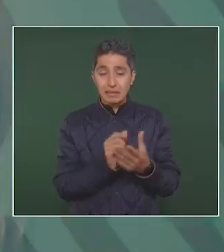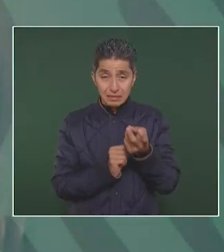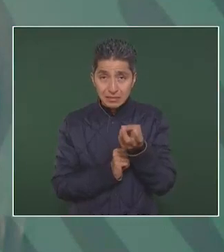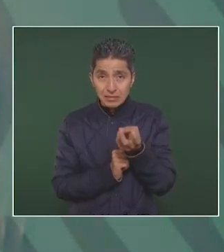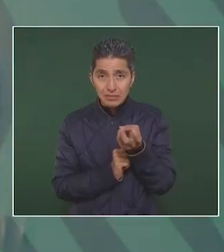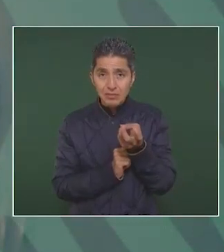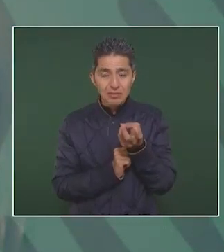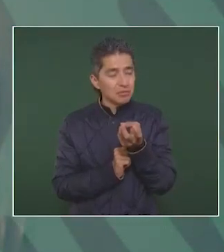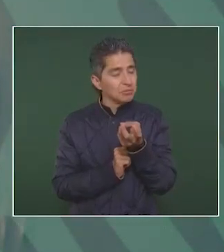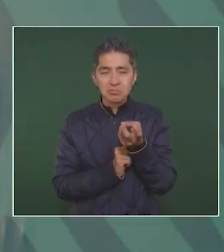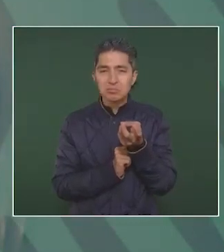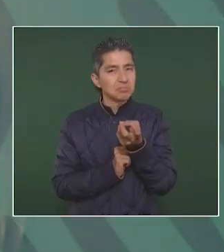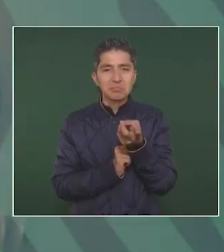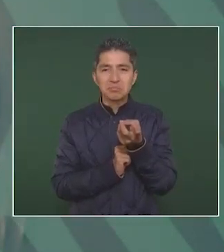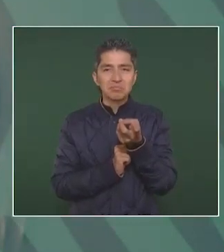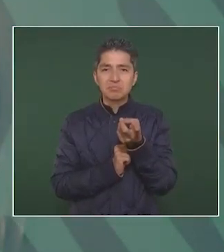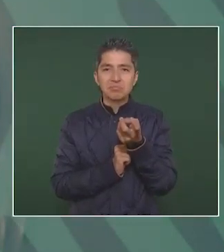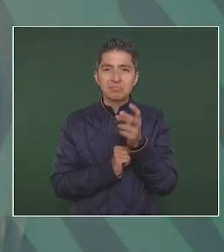no es así.